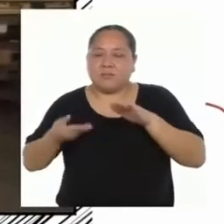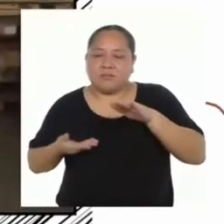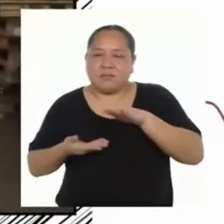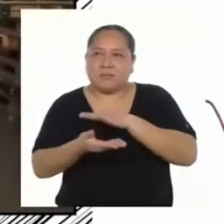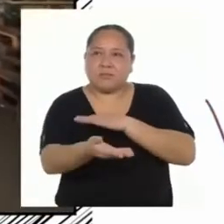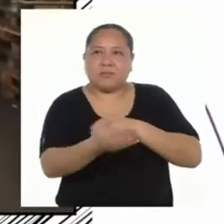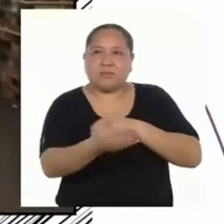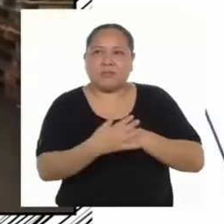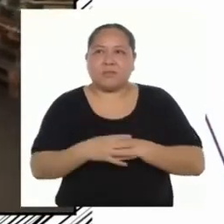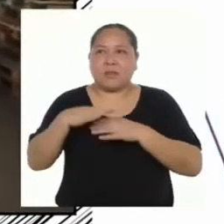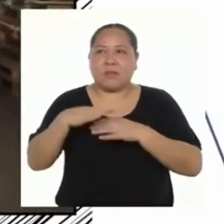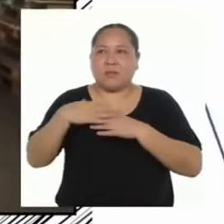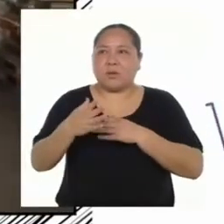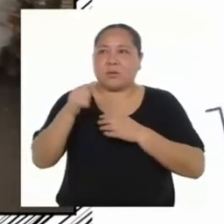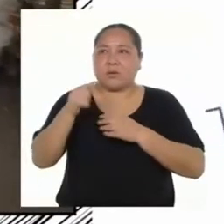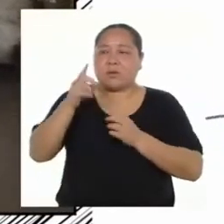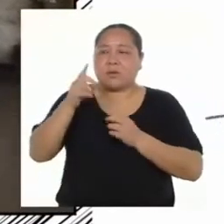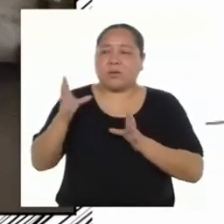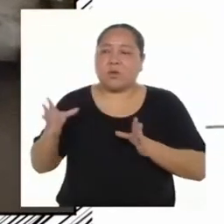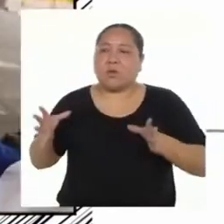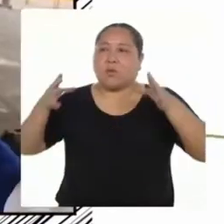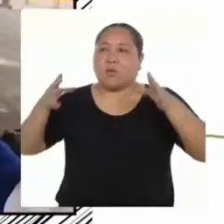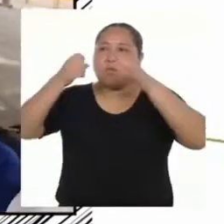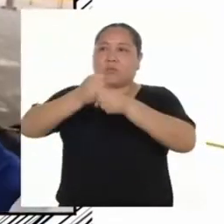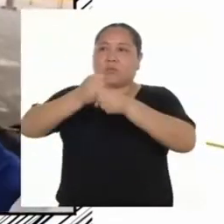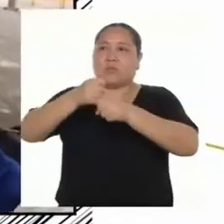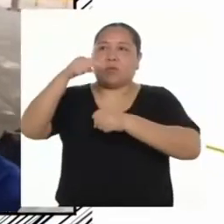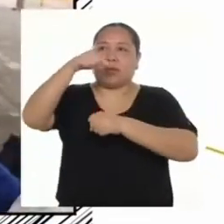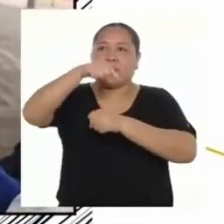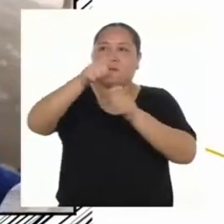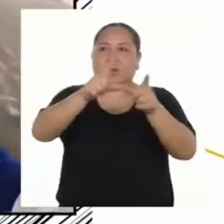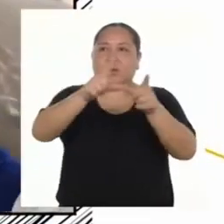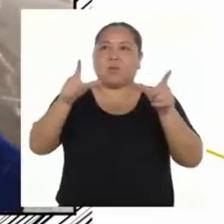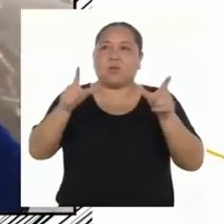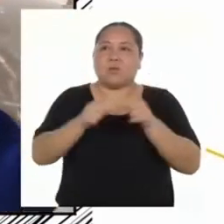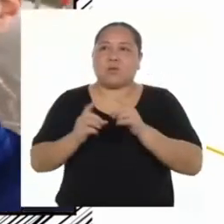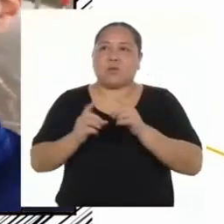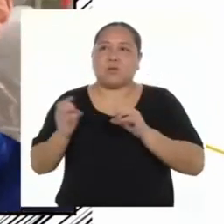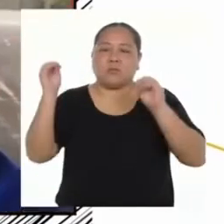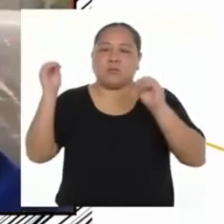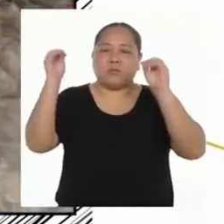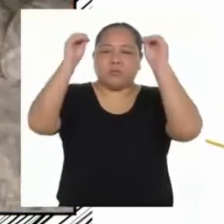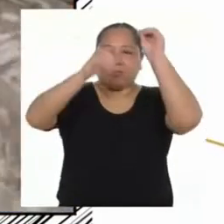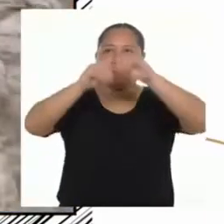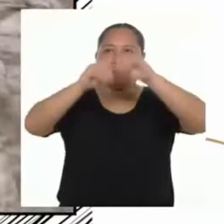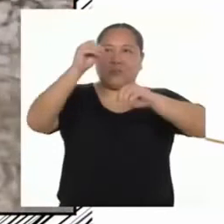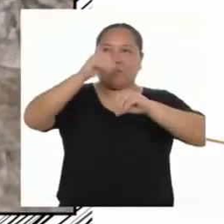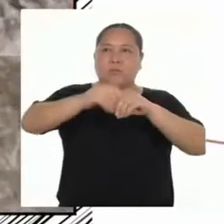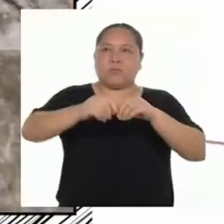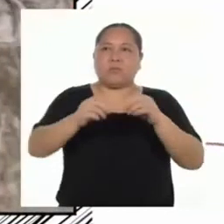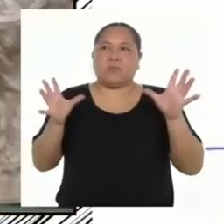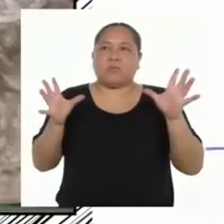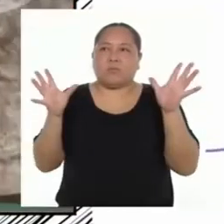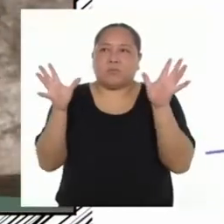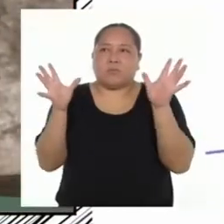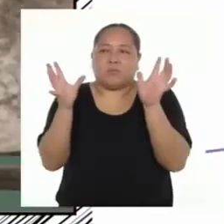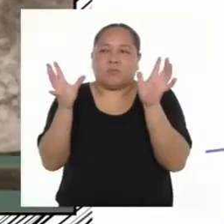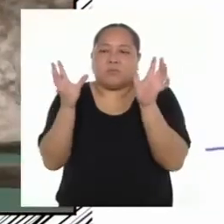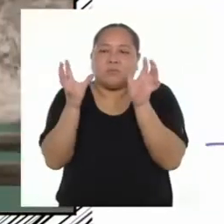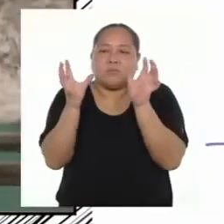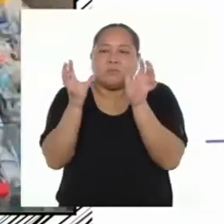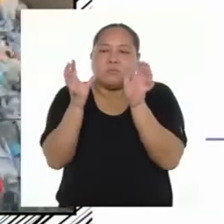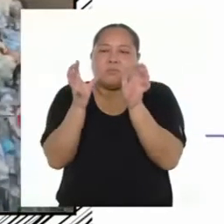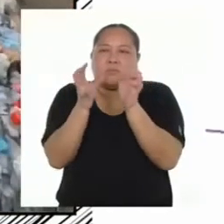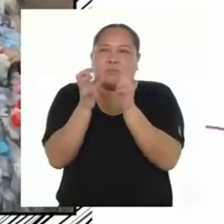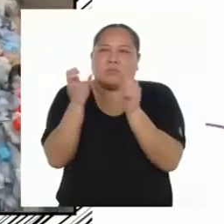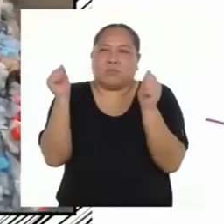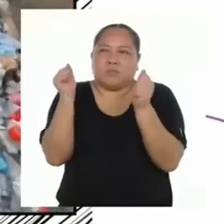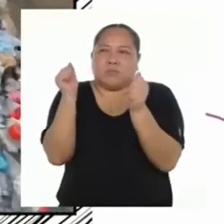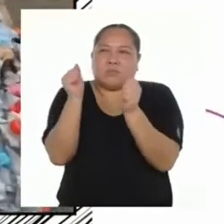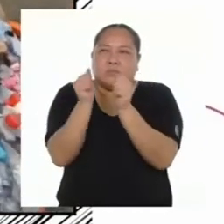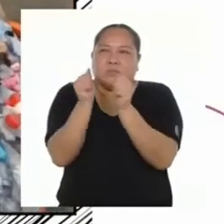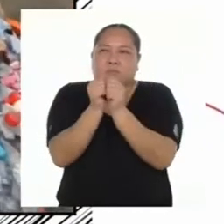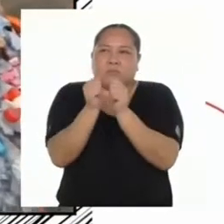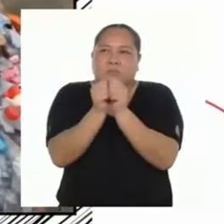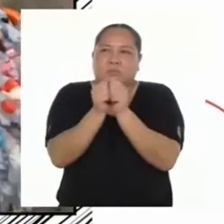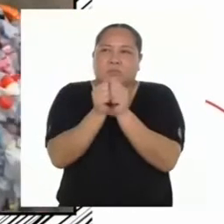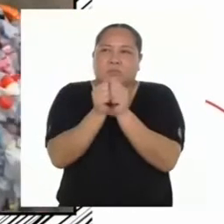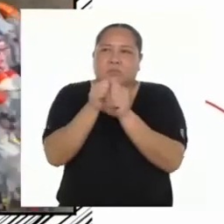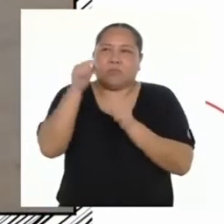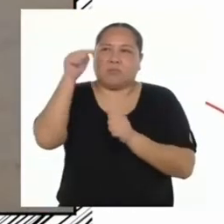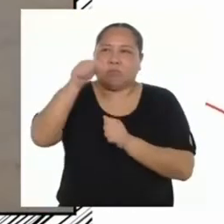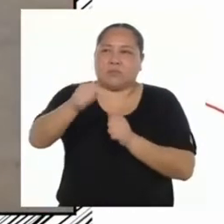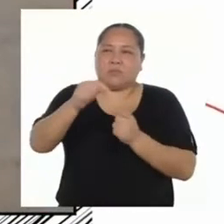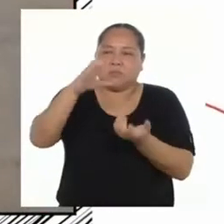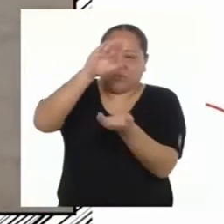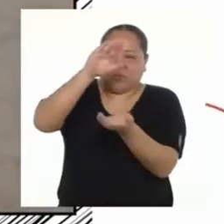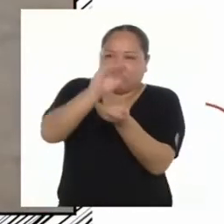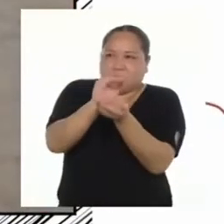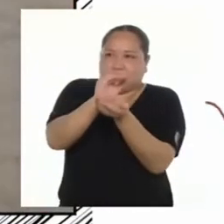tu casa. Después esos costales pasan a esta zona. Su contenido lo meten a estas máquinas, los comprimen con mucha fuerza y el resultado es